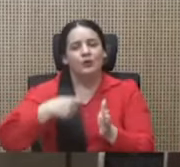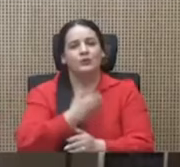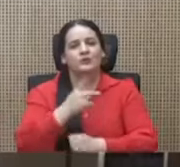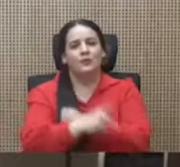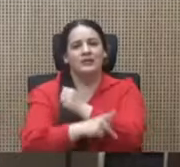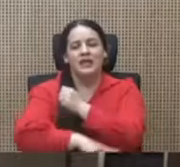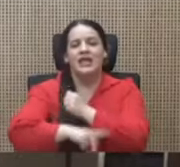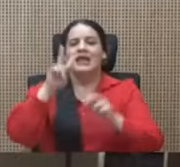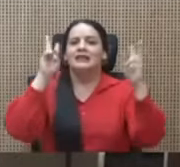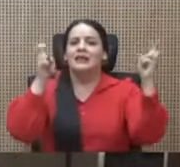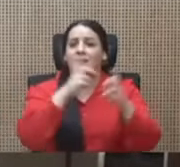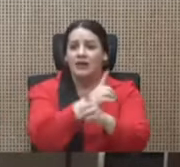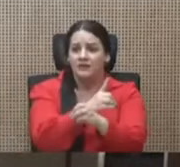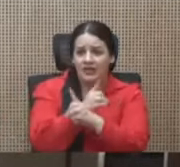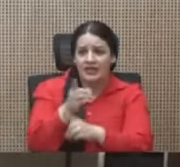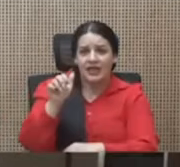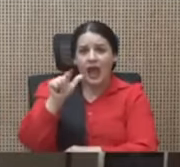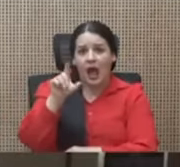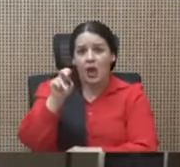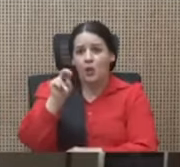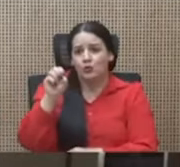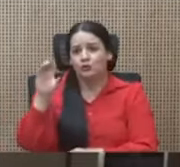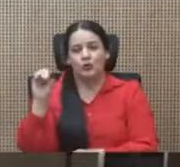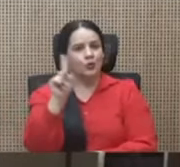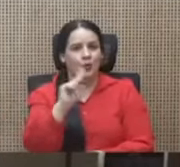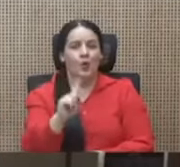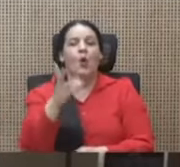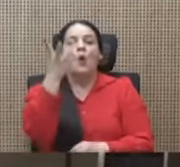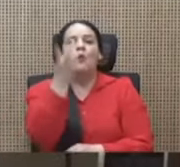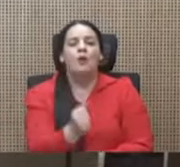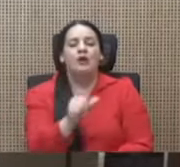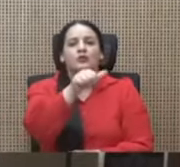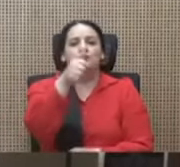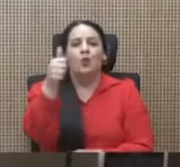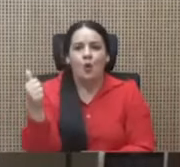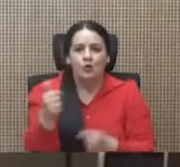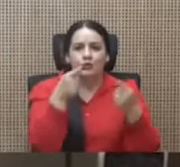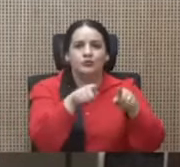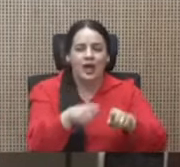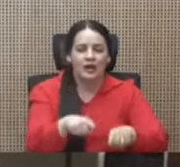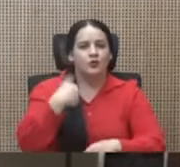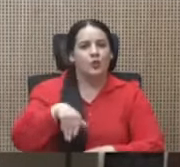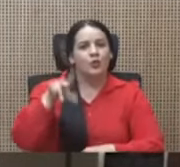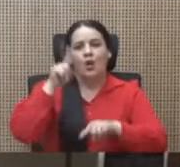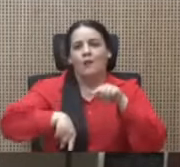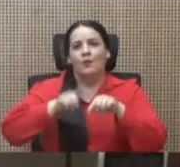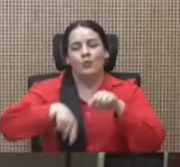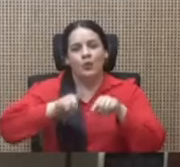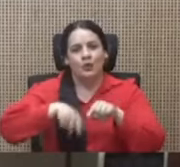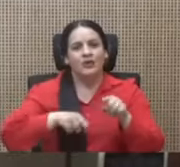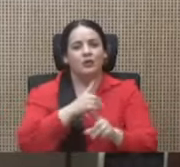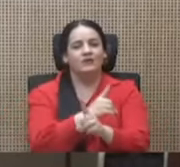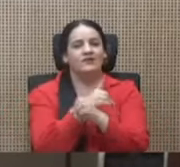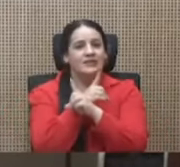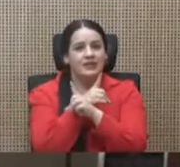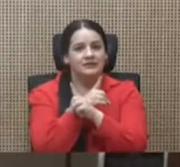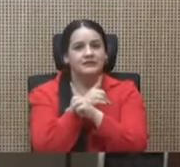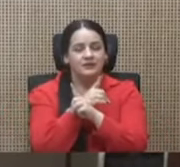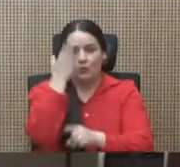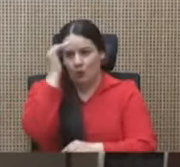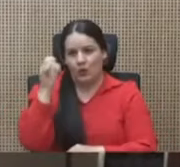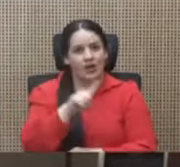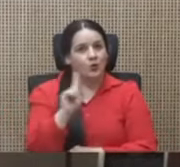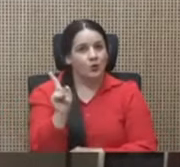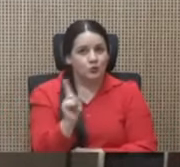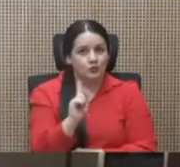es Cuántos otros casos de hombres que no han podido defenderse mediáticamente porque no son figuras públicas se han dado en el